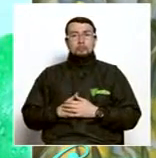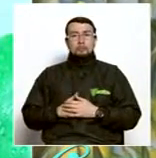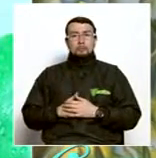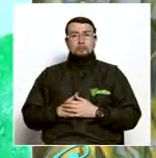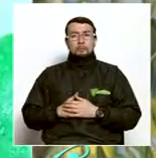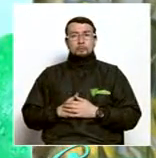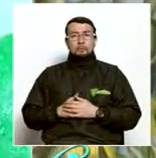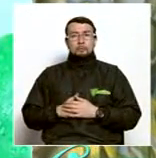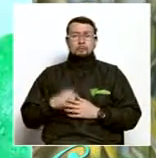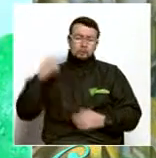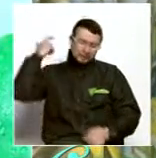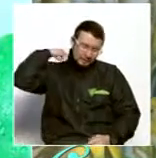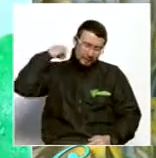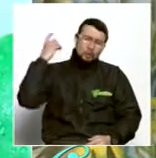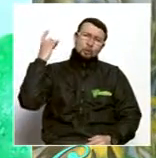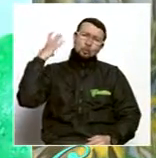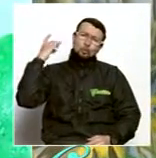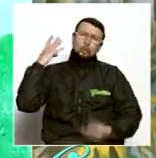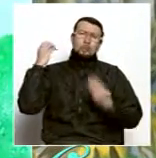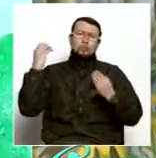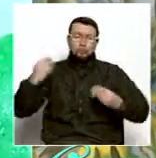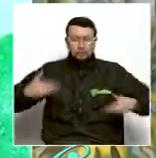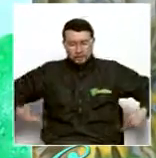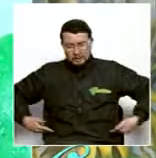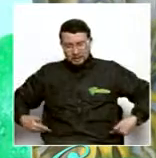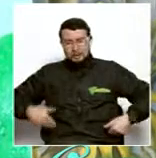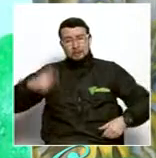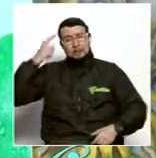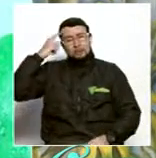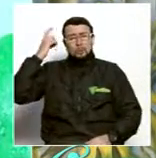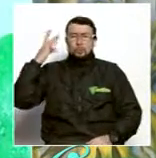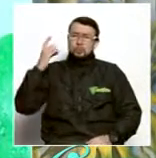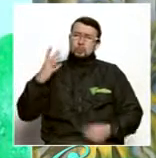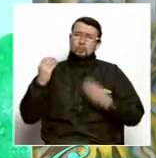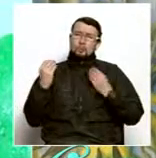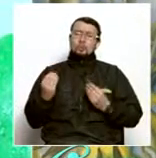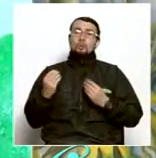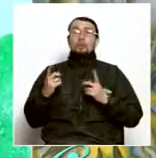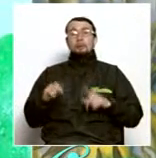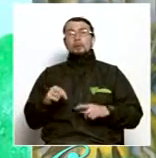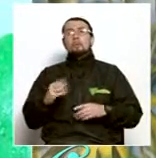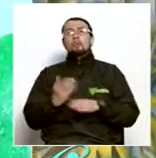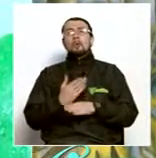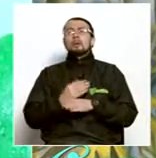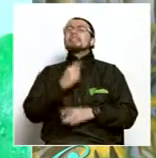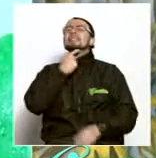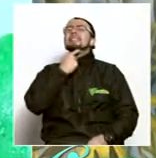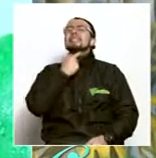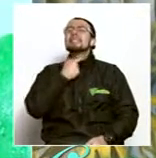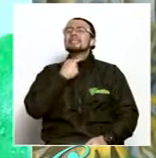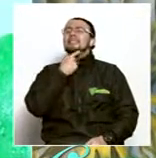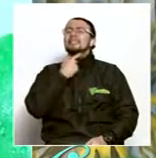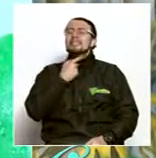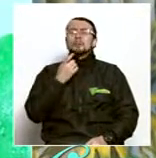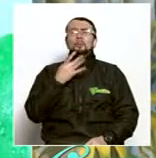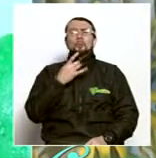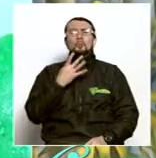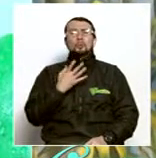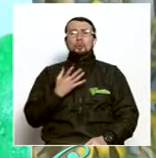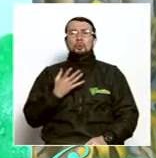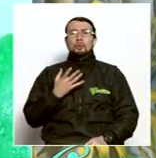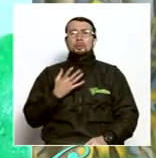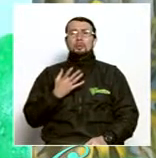me duele mucho la espalda, la cintura y la cabeza. Y tengo problemita en la garganta, que me dificulta